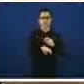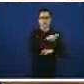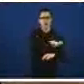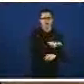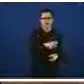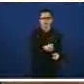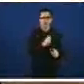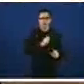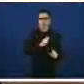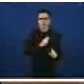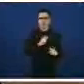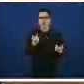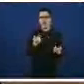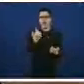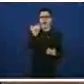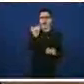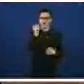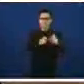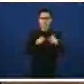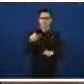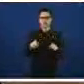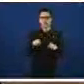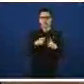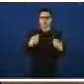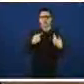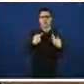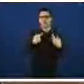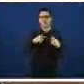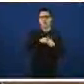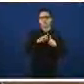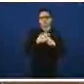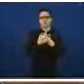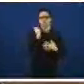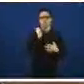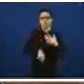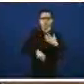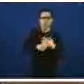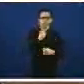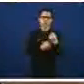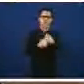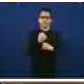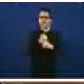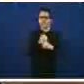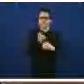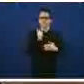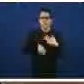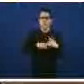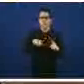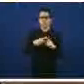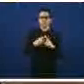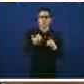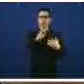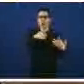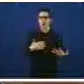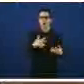persoas que están pasando verdadeiros apuros económicos Situacións de verdadeira necesidade e que teñan os seus cartos